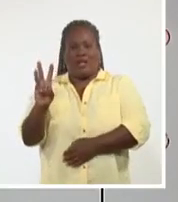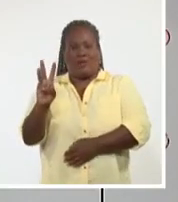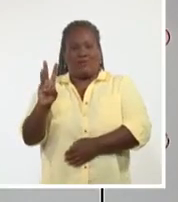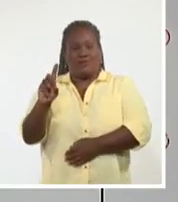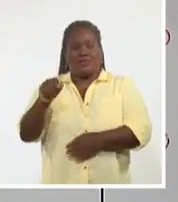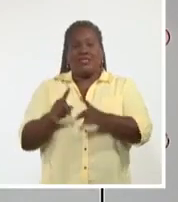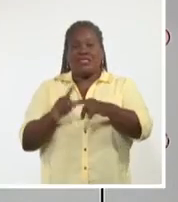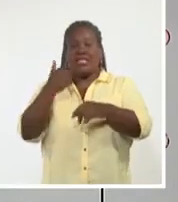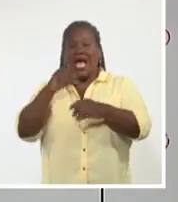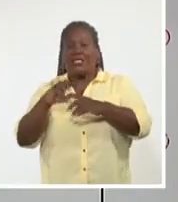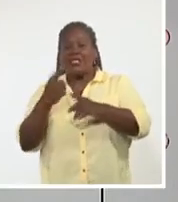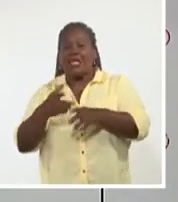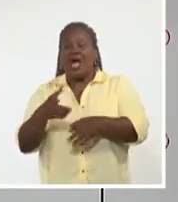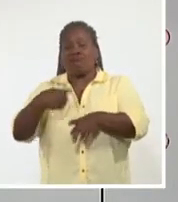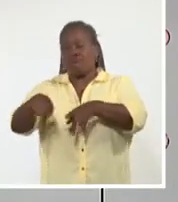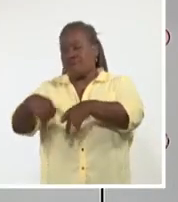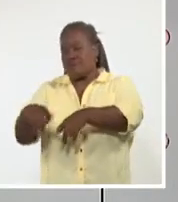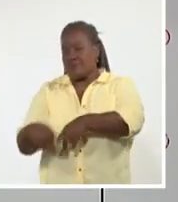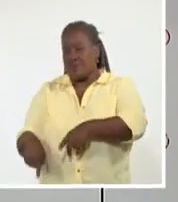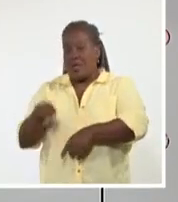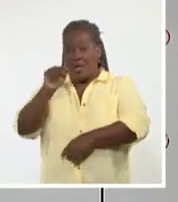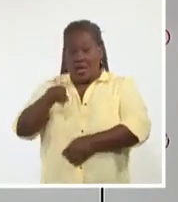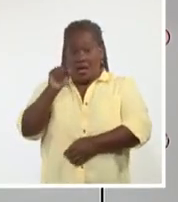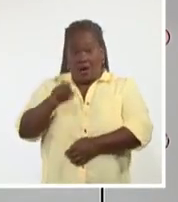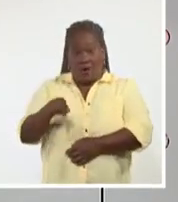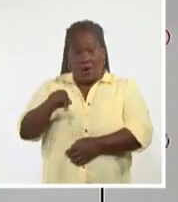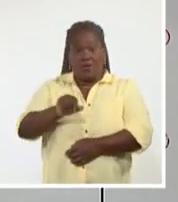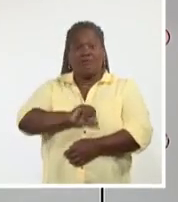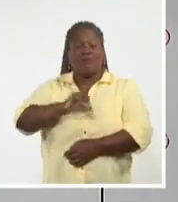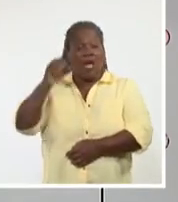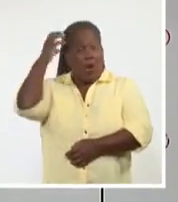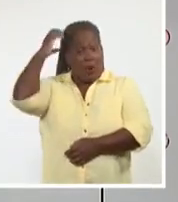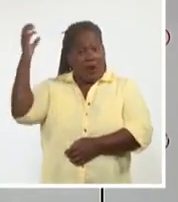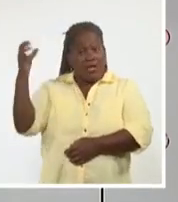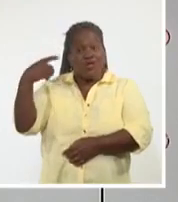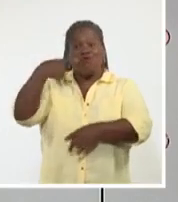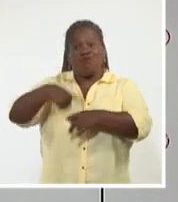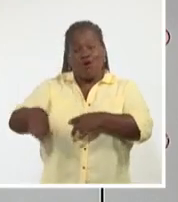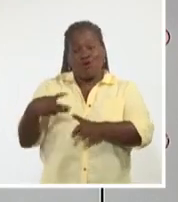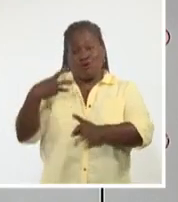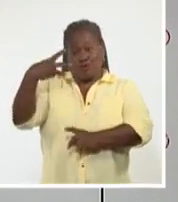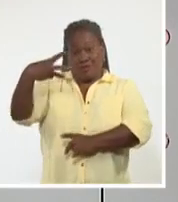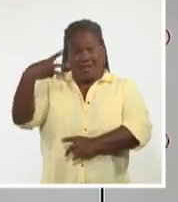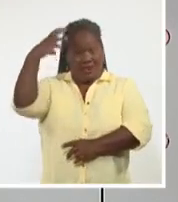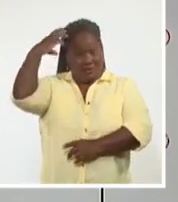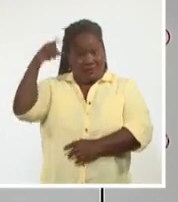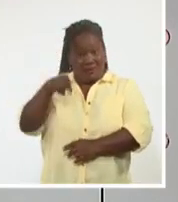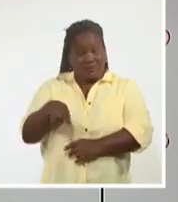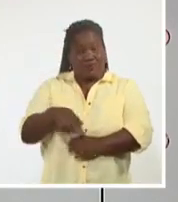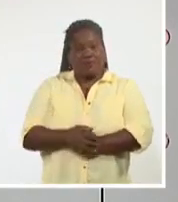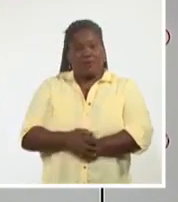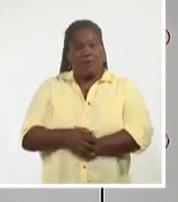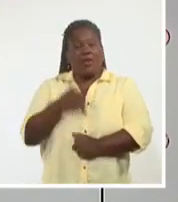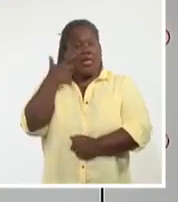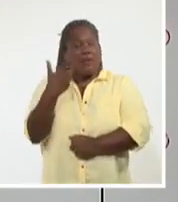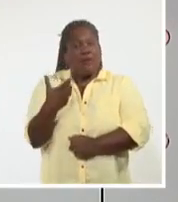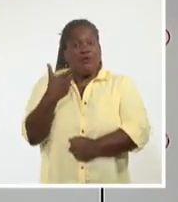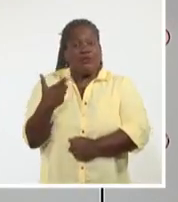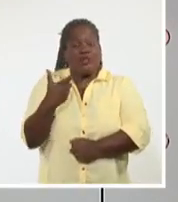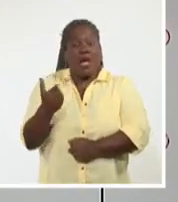oposición ganó en esta ocasión la gobernación de nueva esparta cojedes y zulia pero lo significativo es que